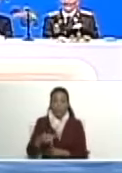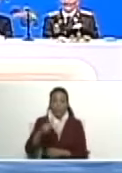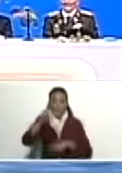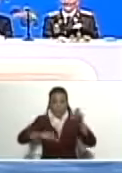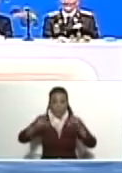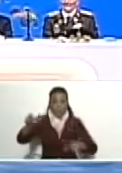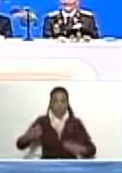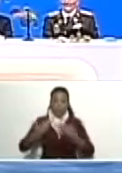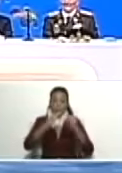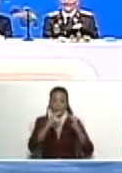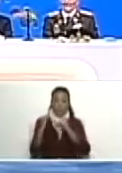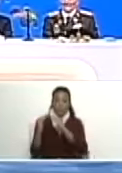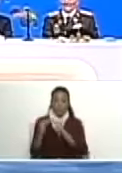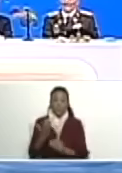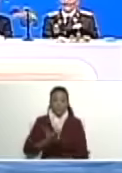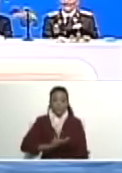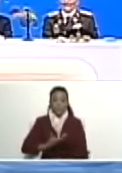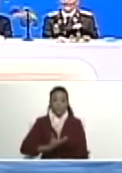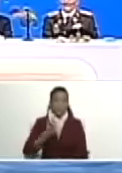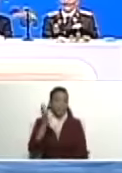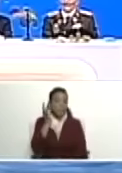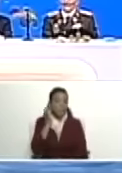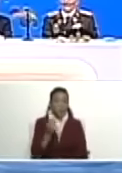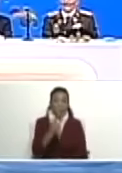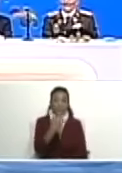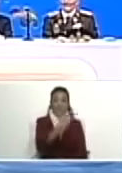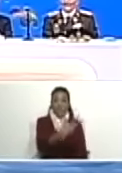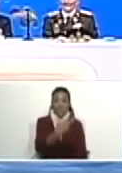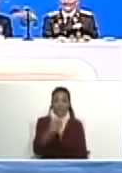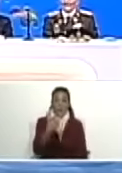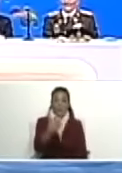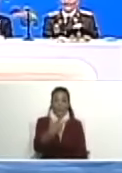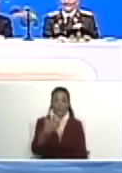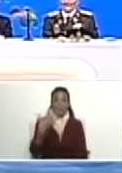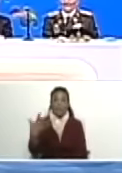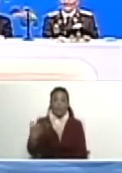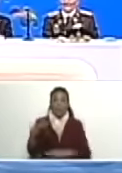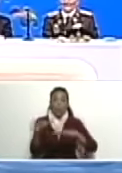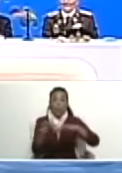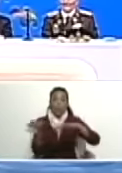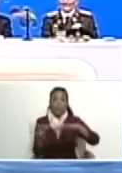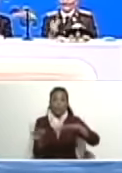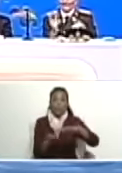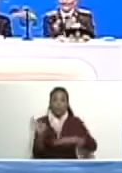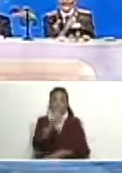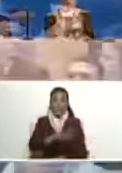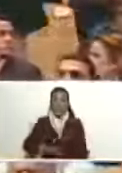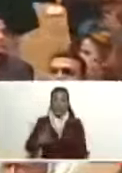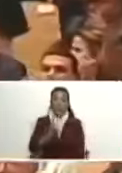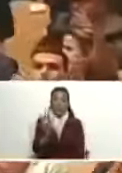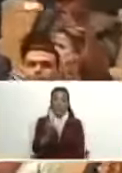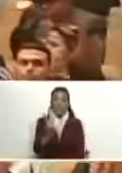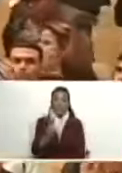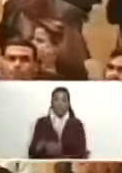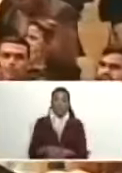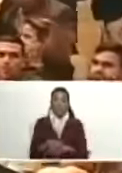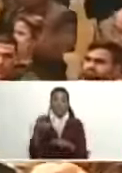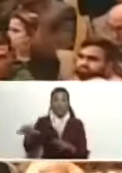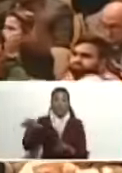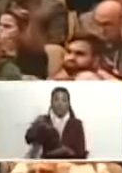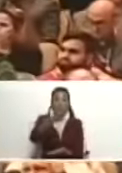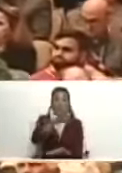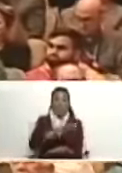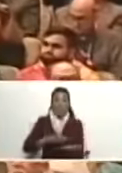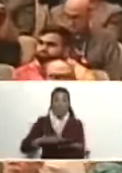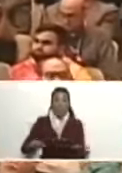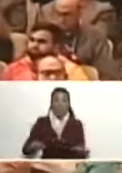alcaldes y alcaldesas de los 335 municipios del país, de todos los estados,